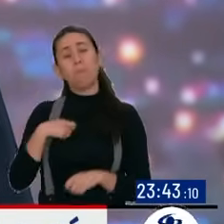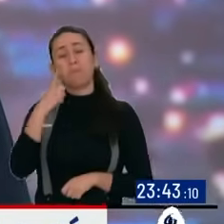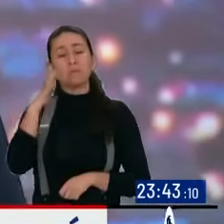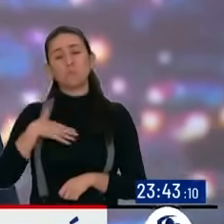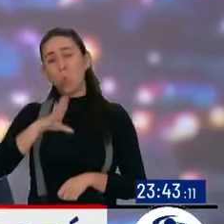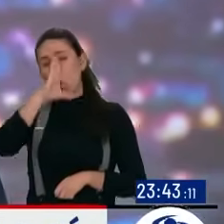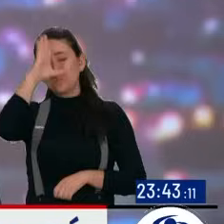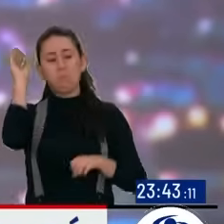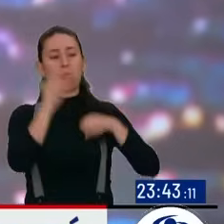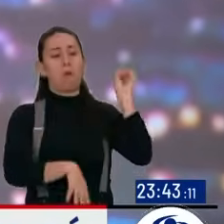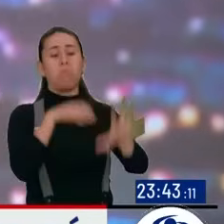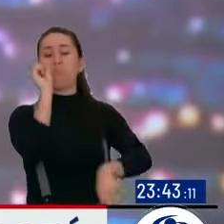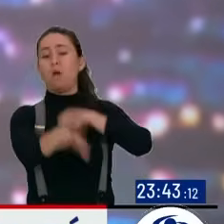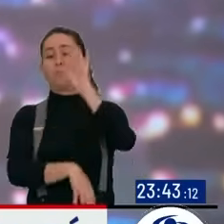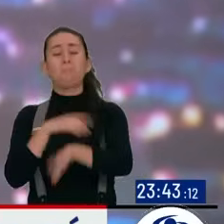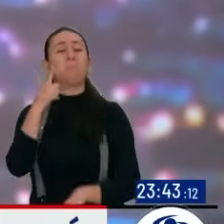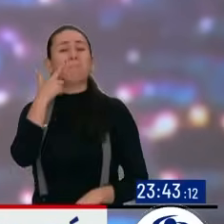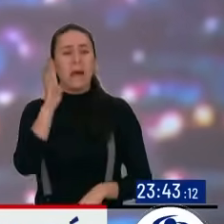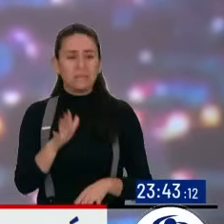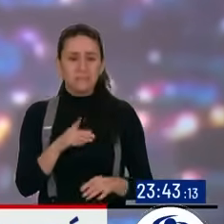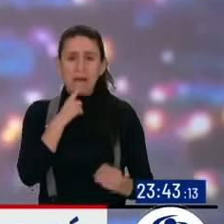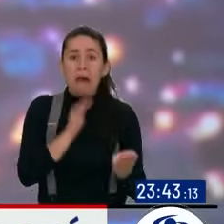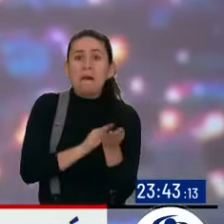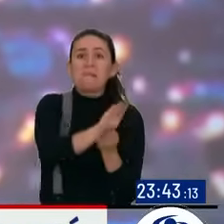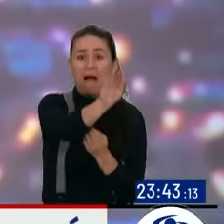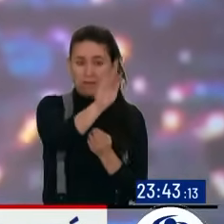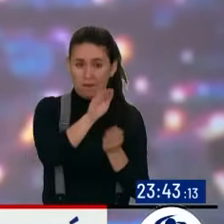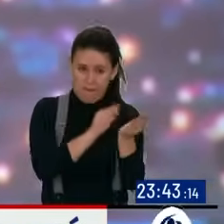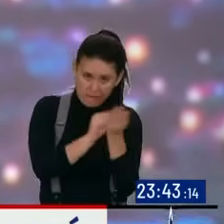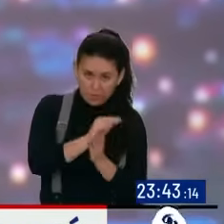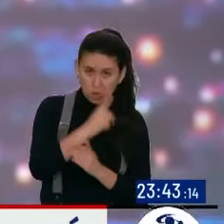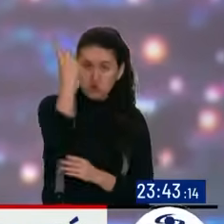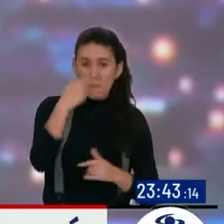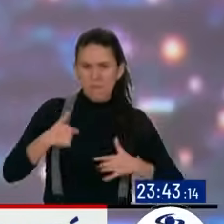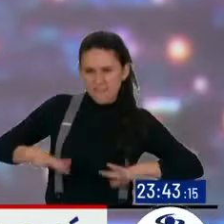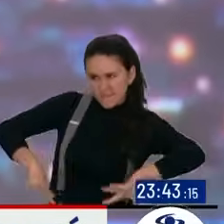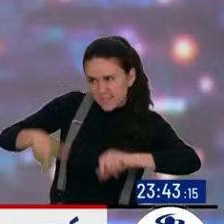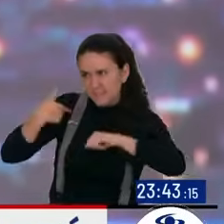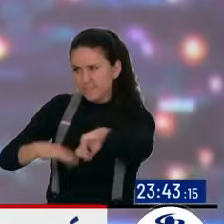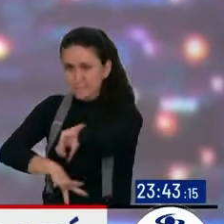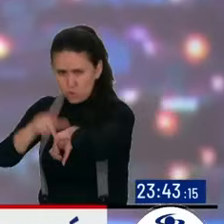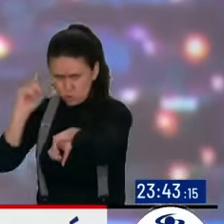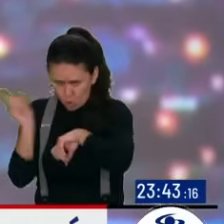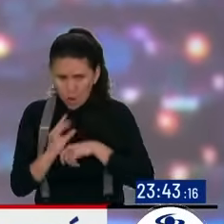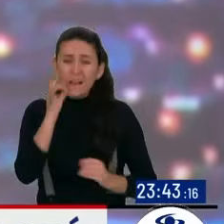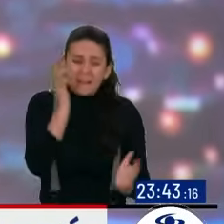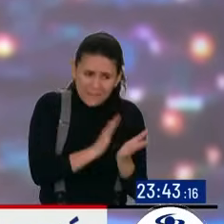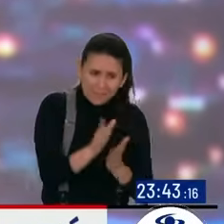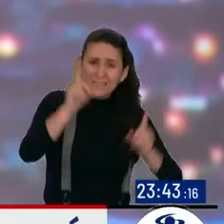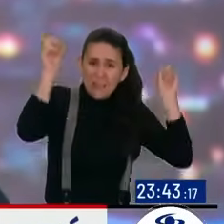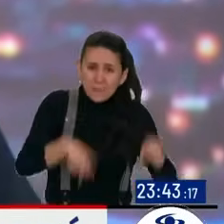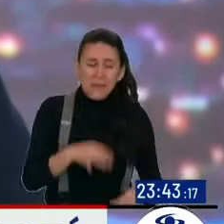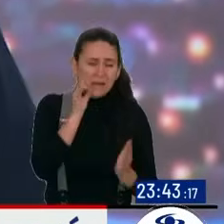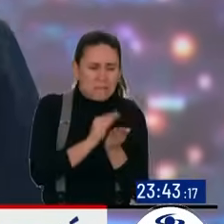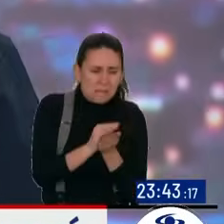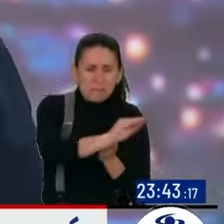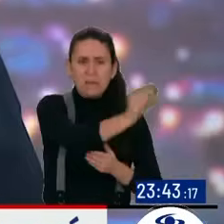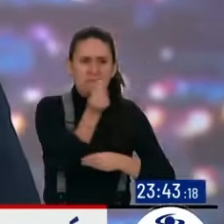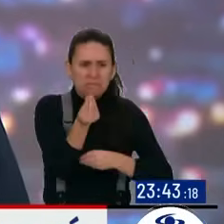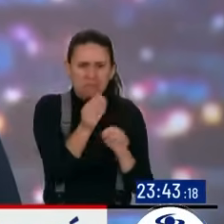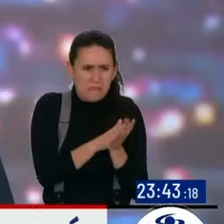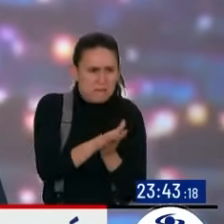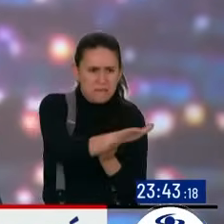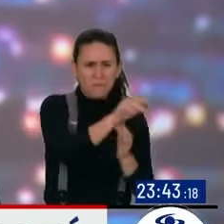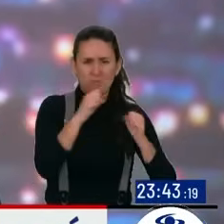ciudad llena de basura y llena de ratas, no solo las ratas que roban en las calles, sino esos roedores que están invadiendo las esquinas de todos los